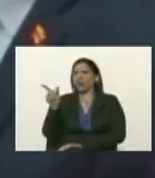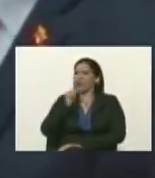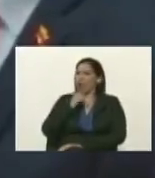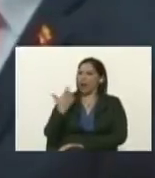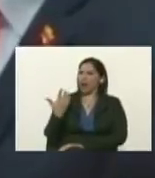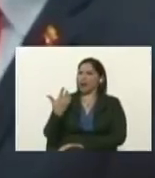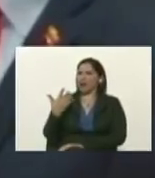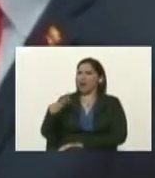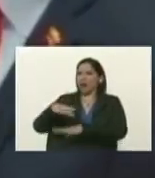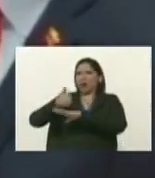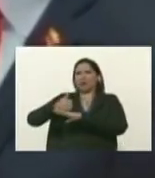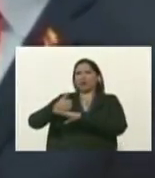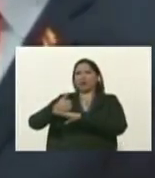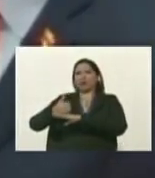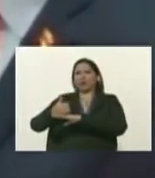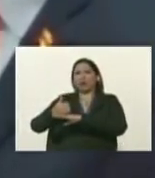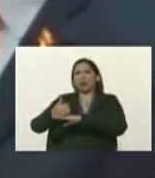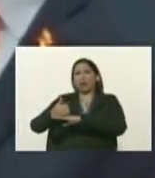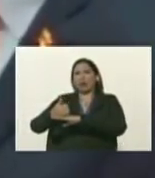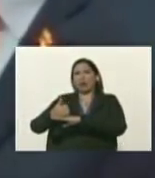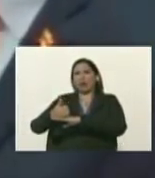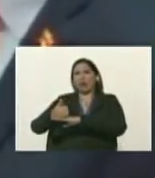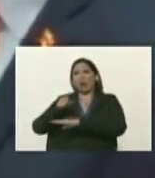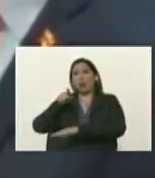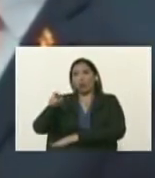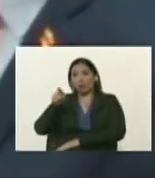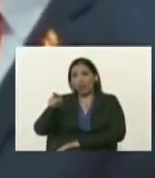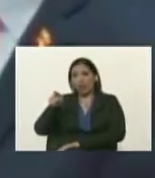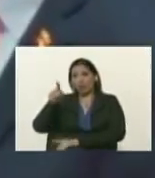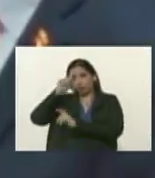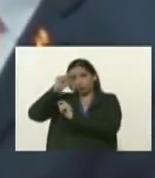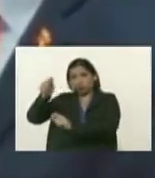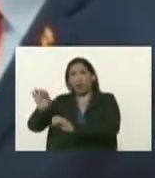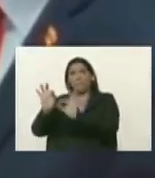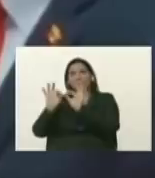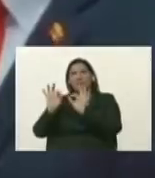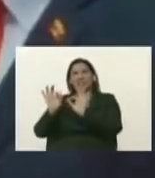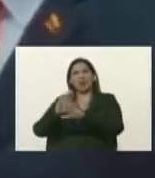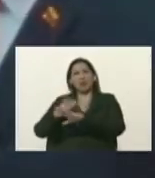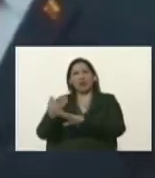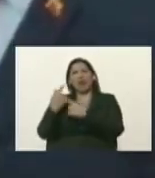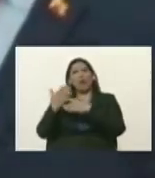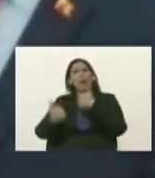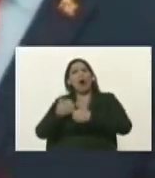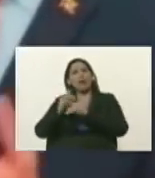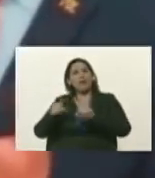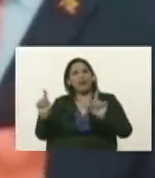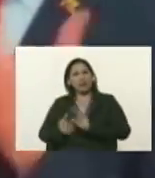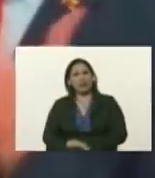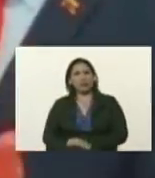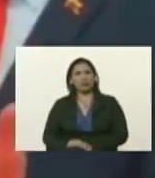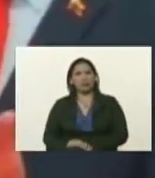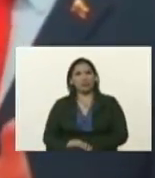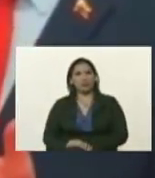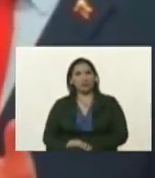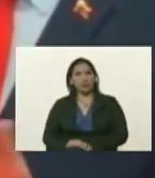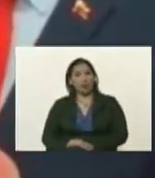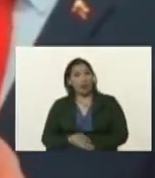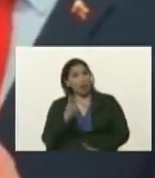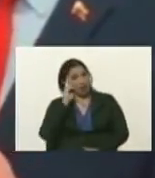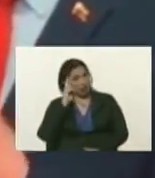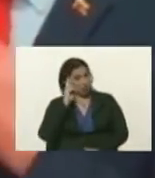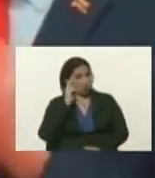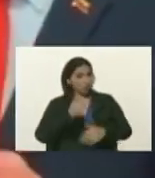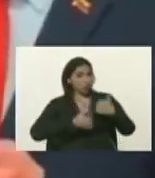procurador general de la República, es un procurador especial. ¿Por qué? ¿Cuál es la diferencia? La razón por la